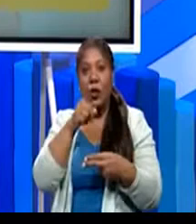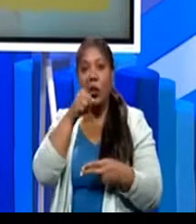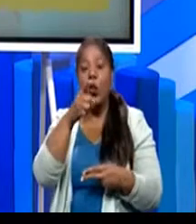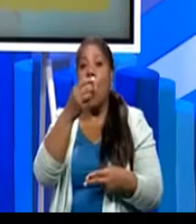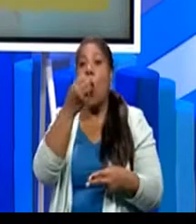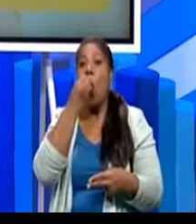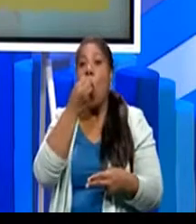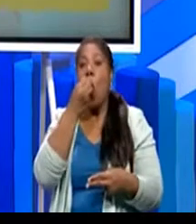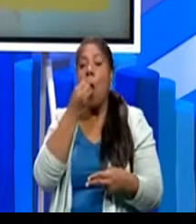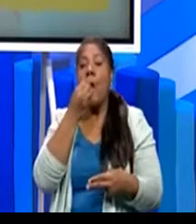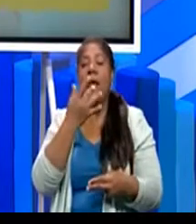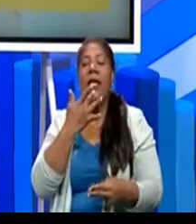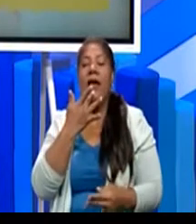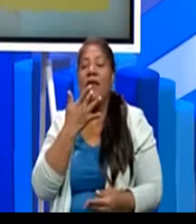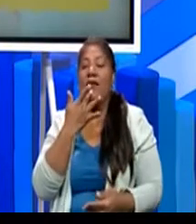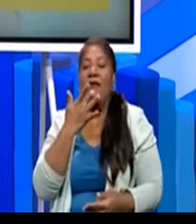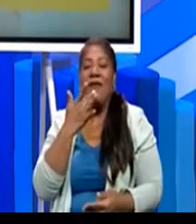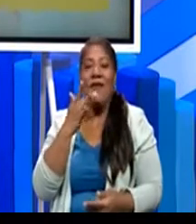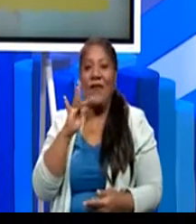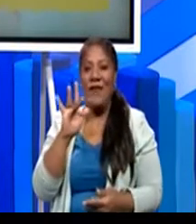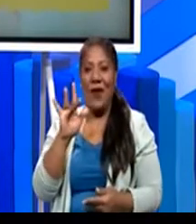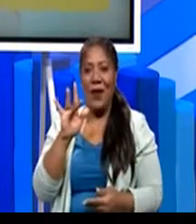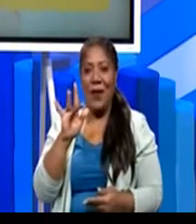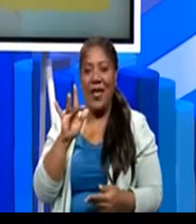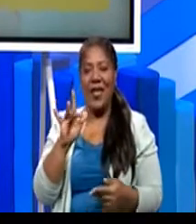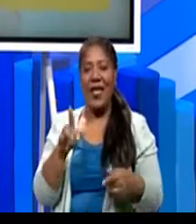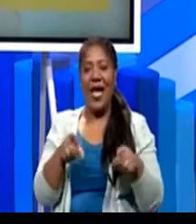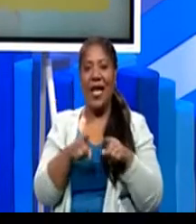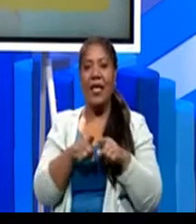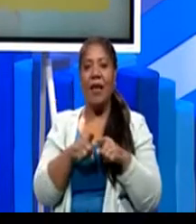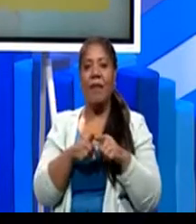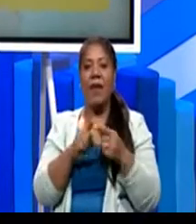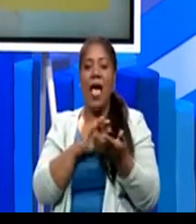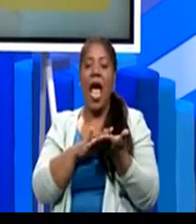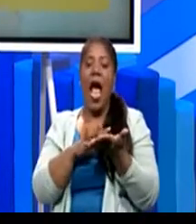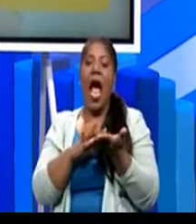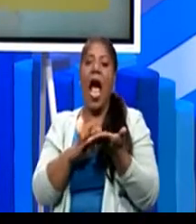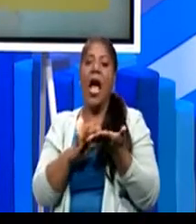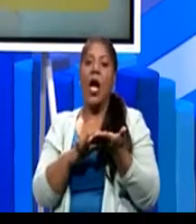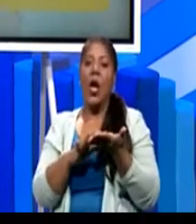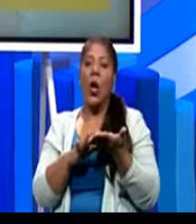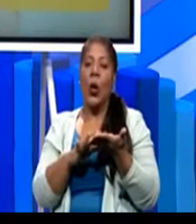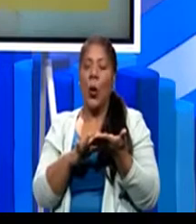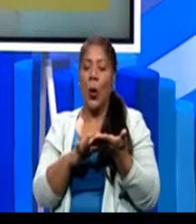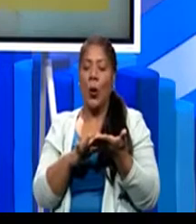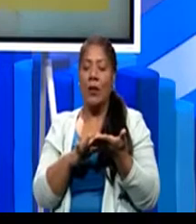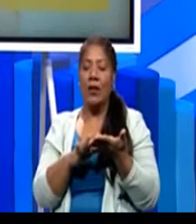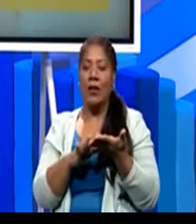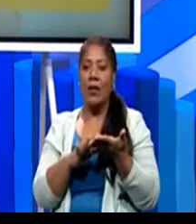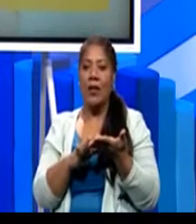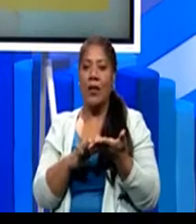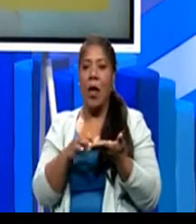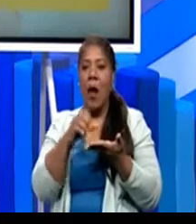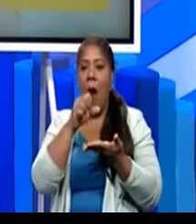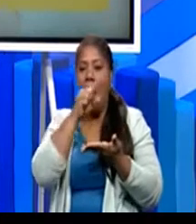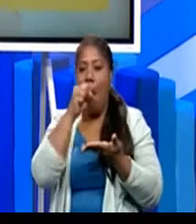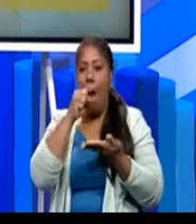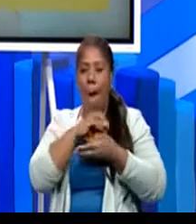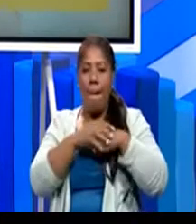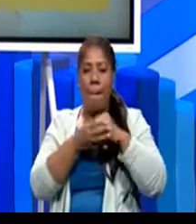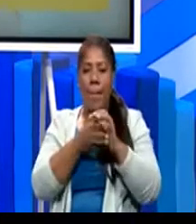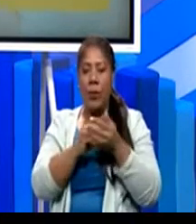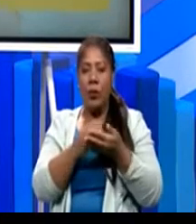comida favorita, qué es lo que más te gusta. Bueno, a mí me gusta el arroz con pollo con ensalada de feria de papa con